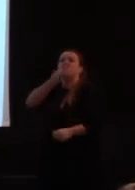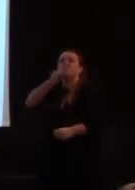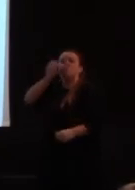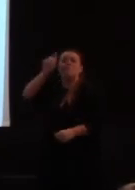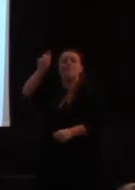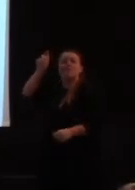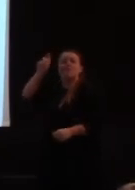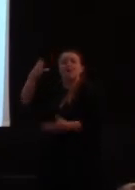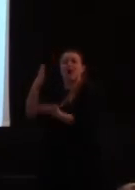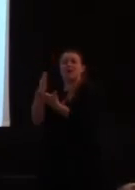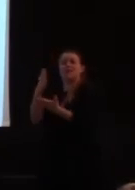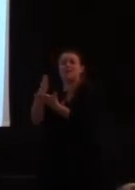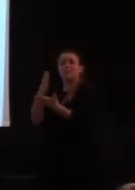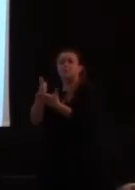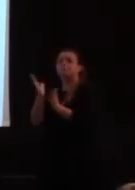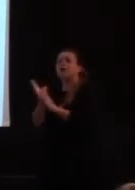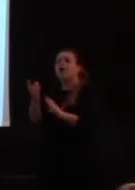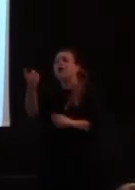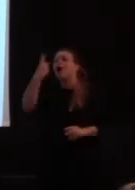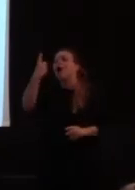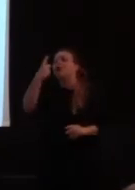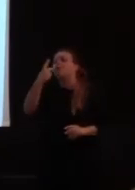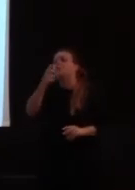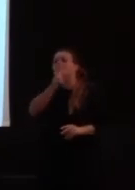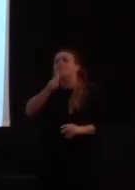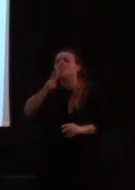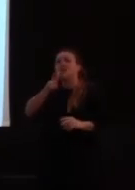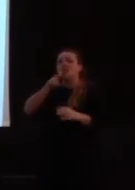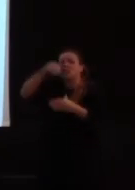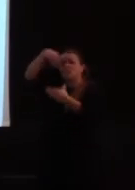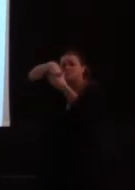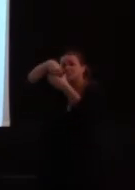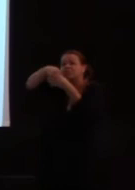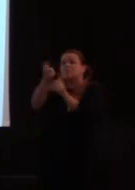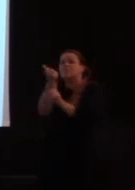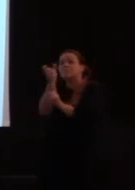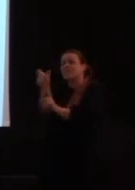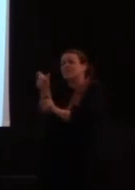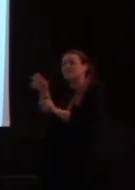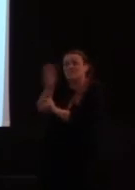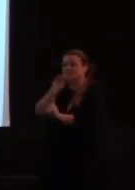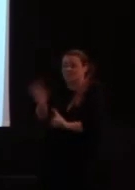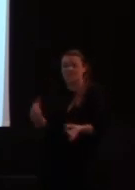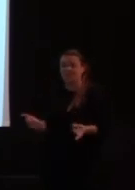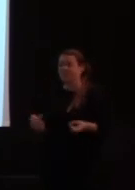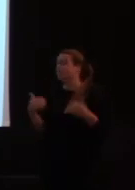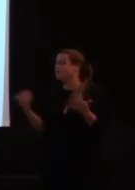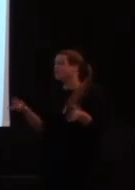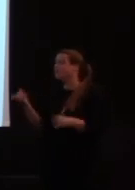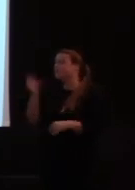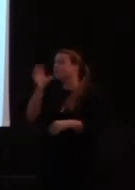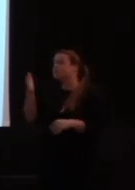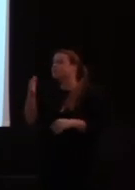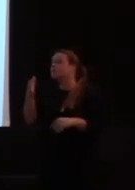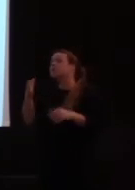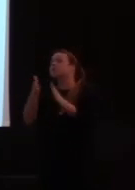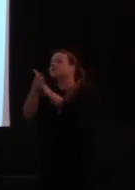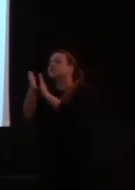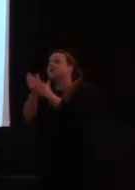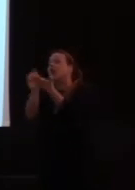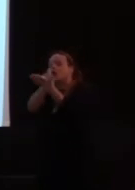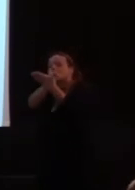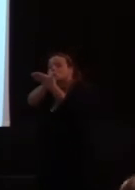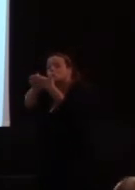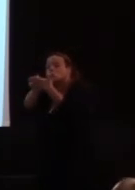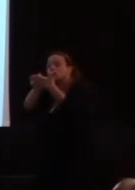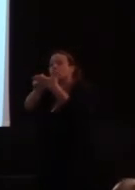ellos no están en valor que tienen que tener. Por tanto, atención con eso, porque ya no lo subrayan. No subrayan